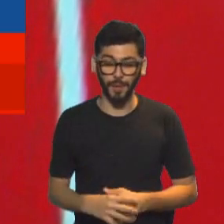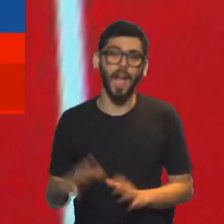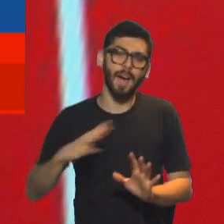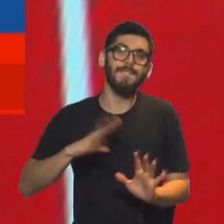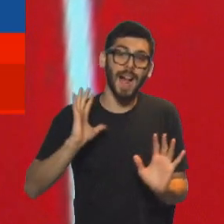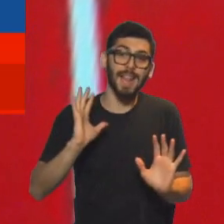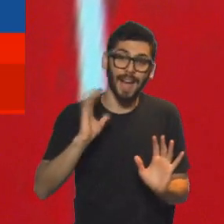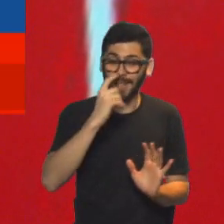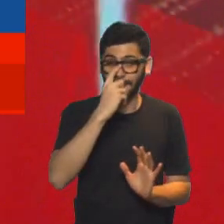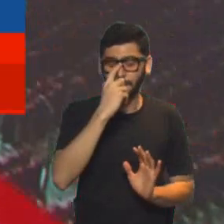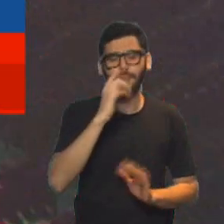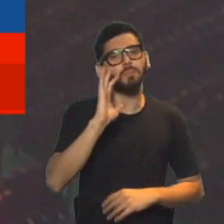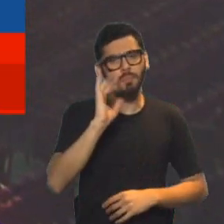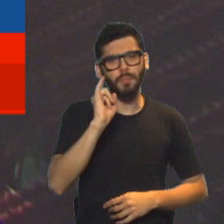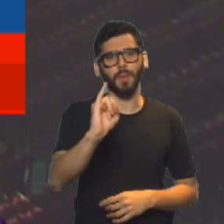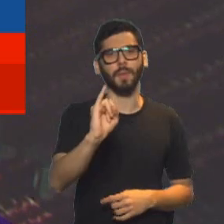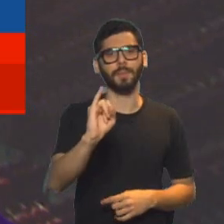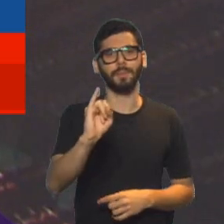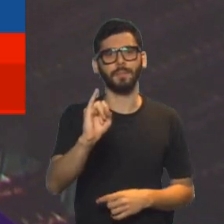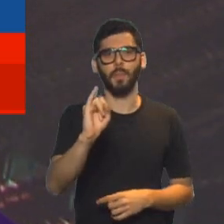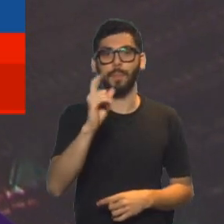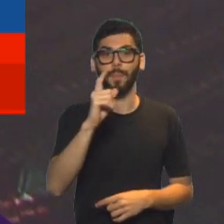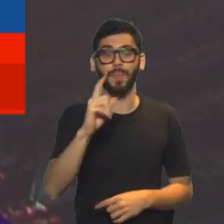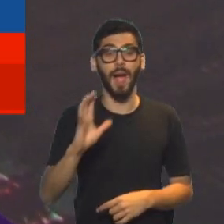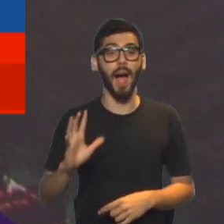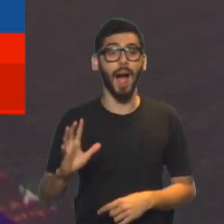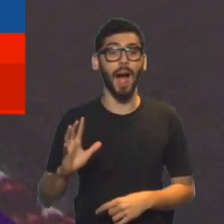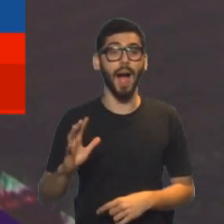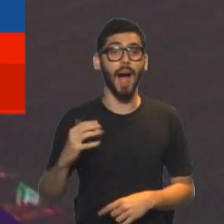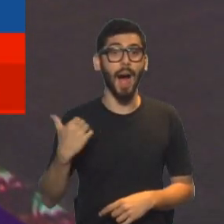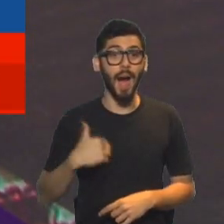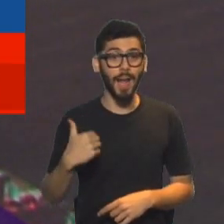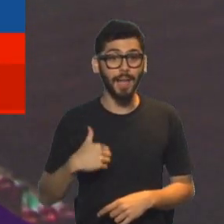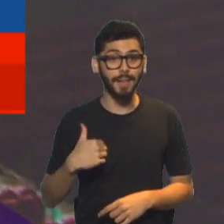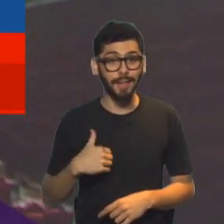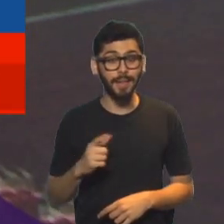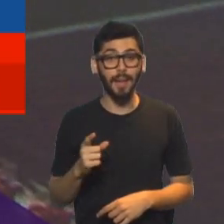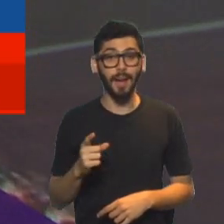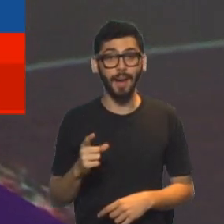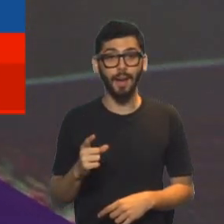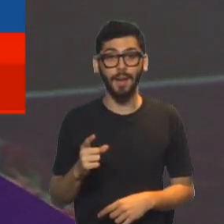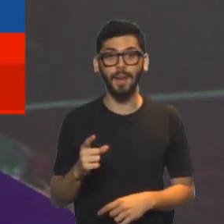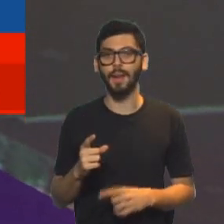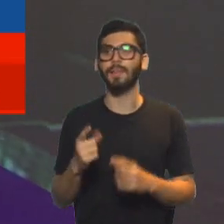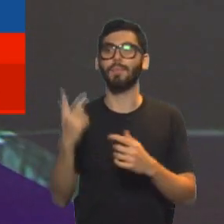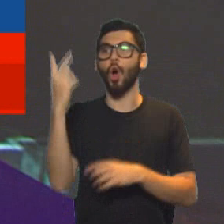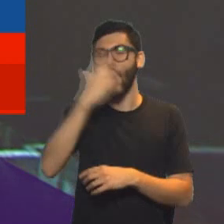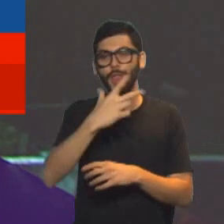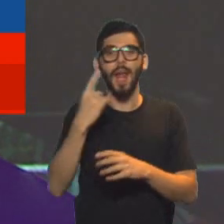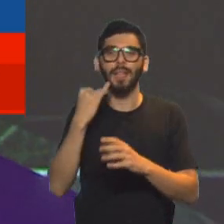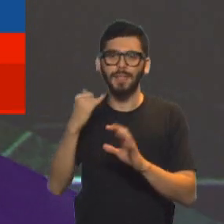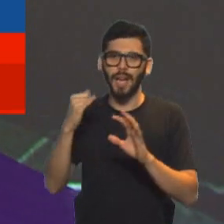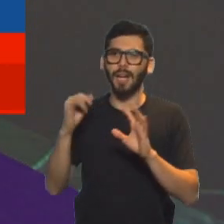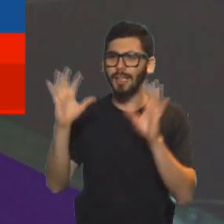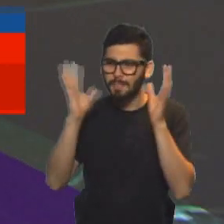Faltan, sí. Ya te digo que la Argentina está bajando allí al lobby del hotel, que ya prendieron las